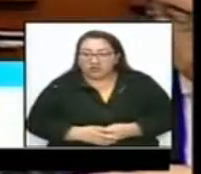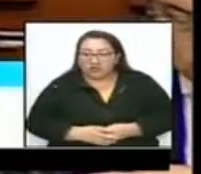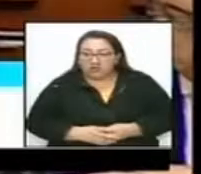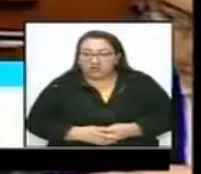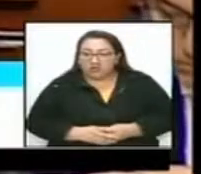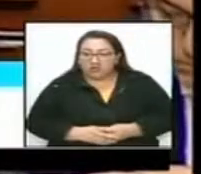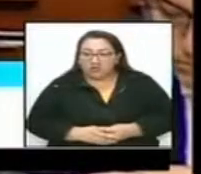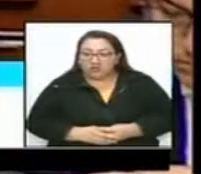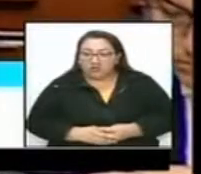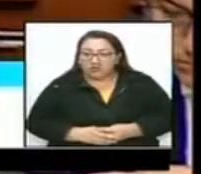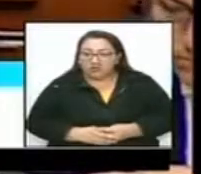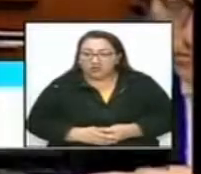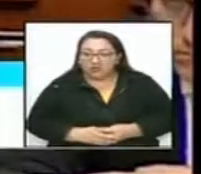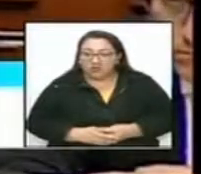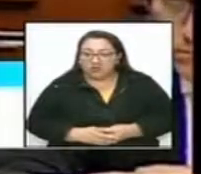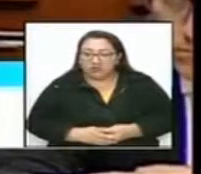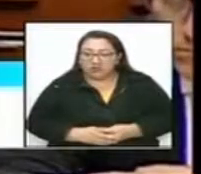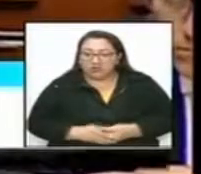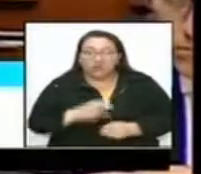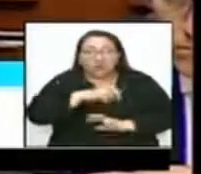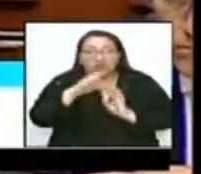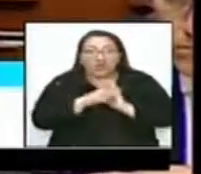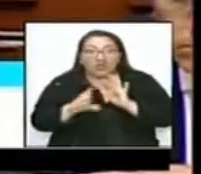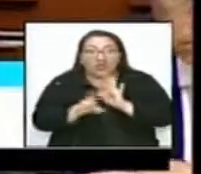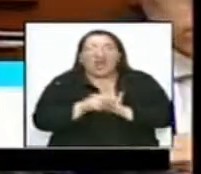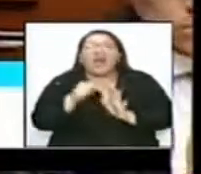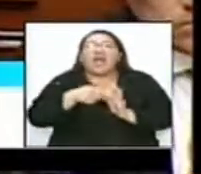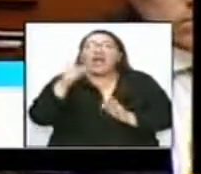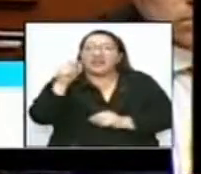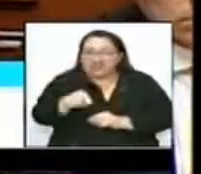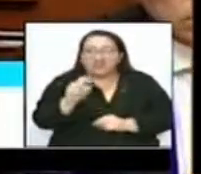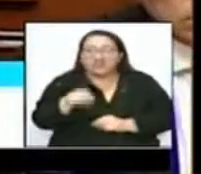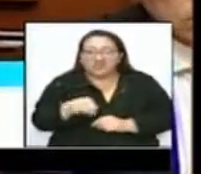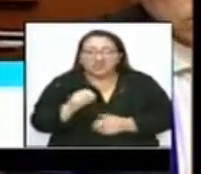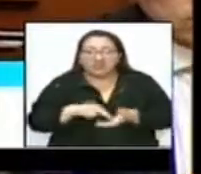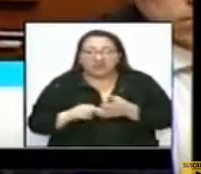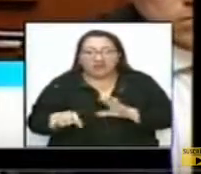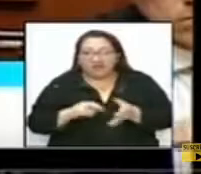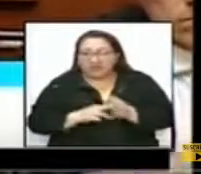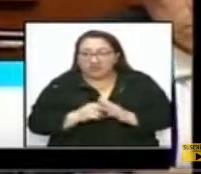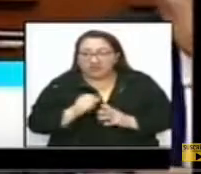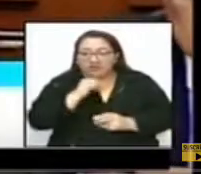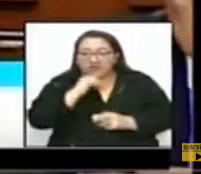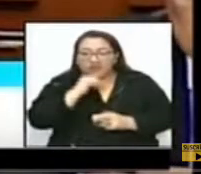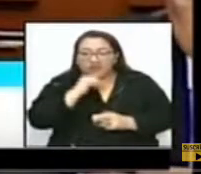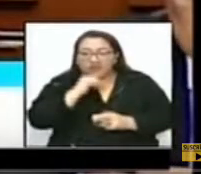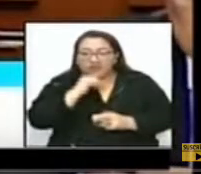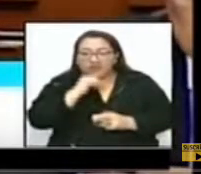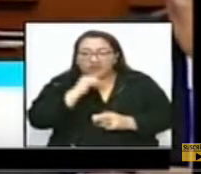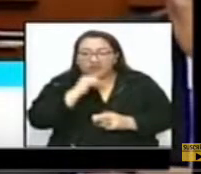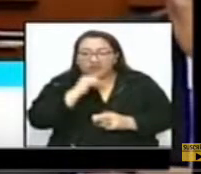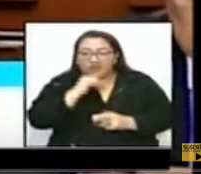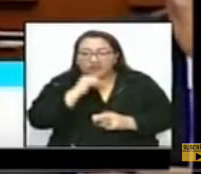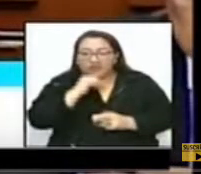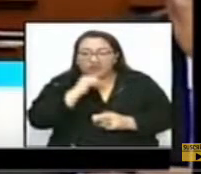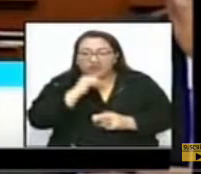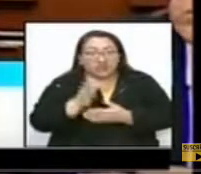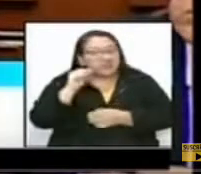regresamos a nuestro tema constitucional parlamentario había quedado plantear una pregunta gris patricia bernal